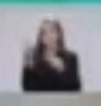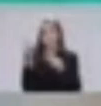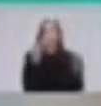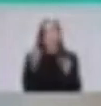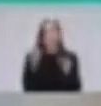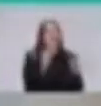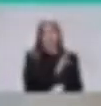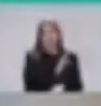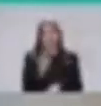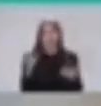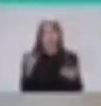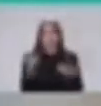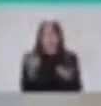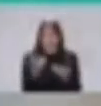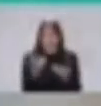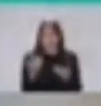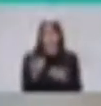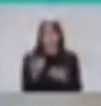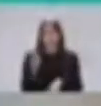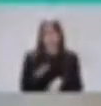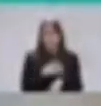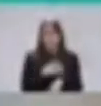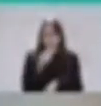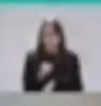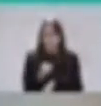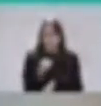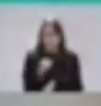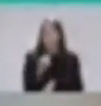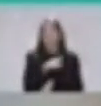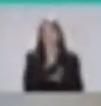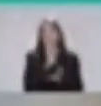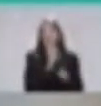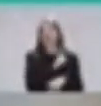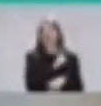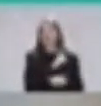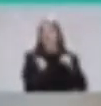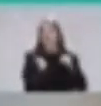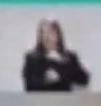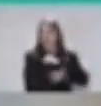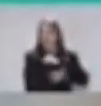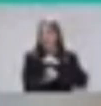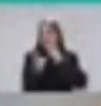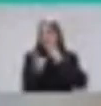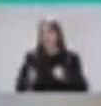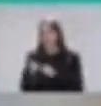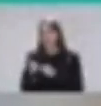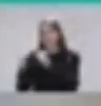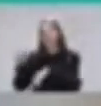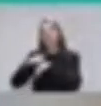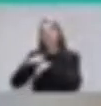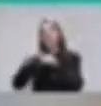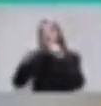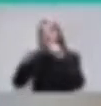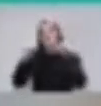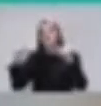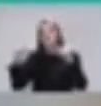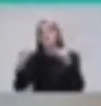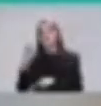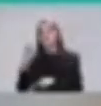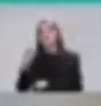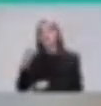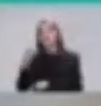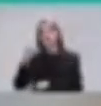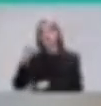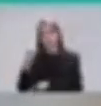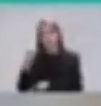requerimientos correspondientes. En este caso, le será asignado automáticamente un número de folio por solicitud con el que podrá